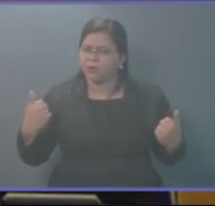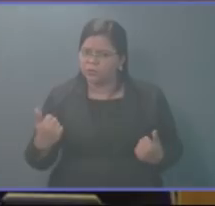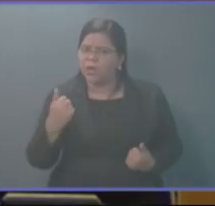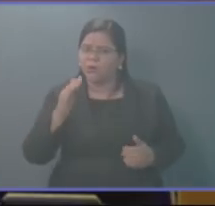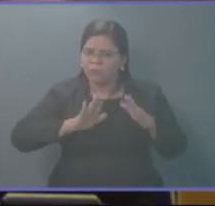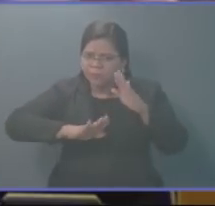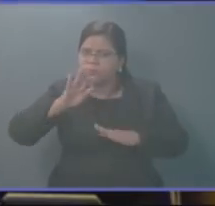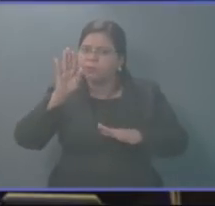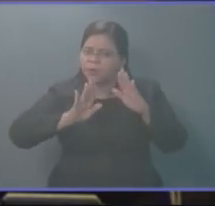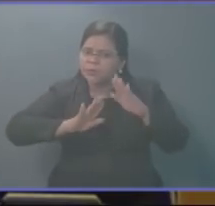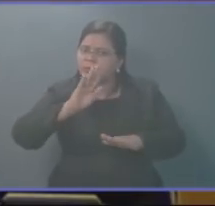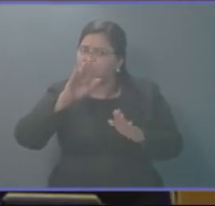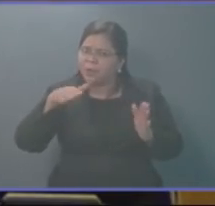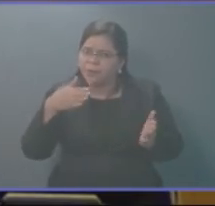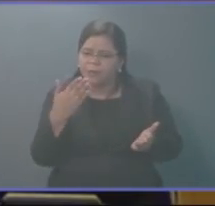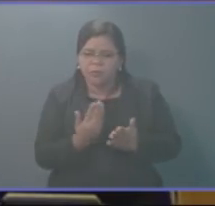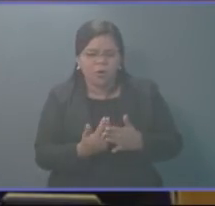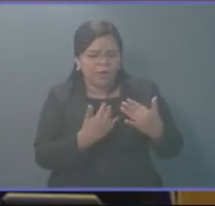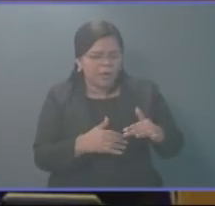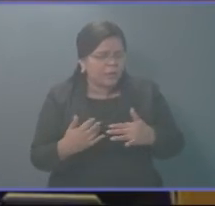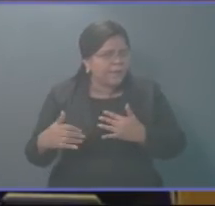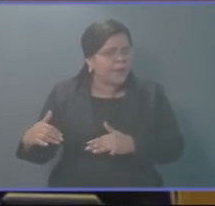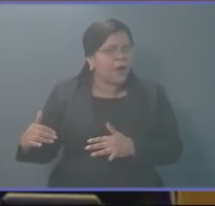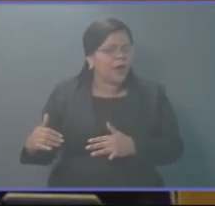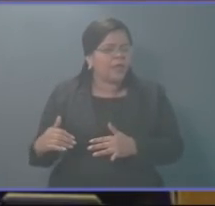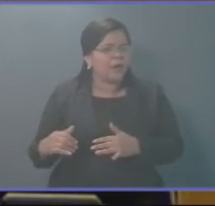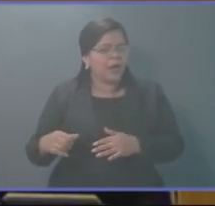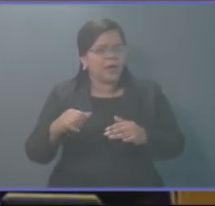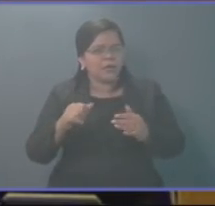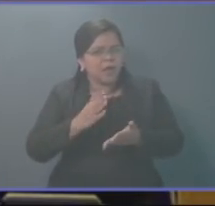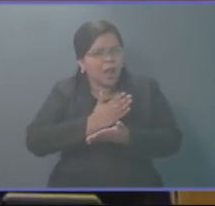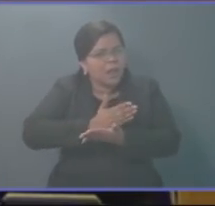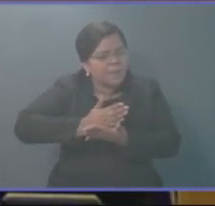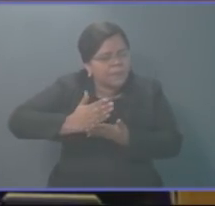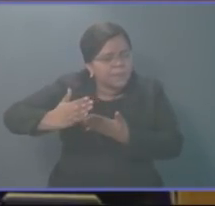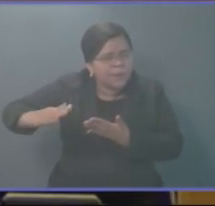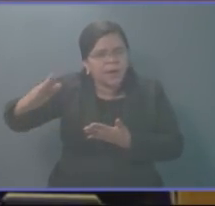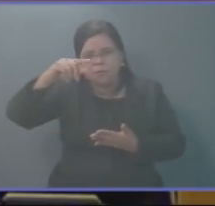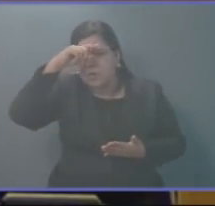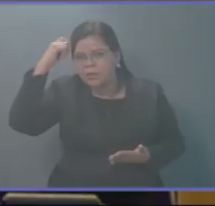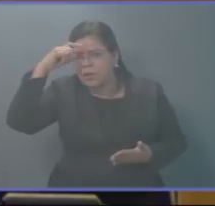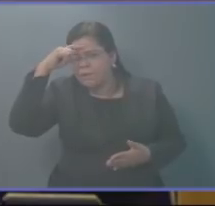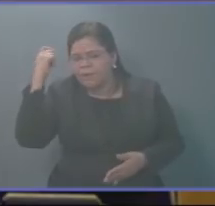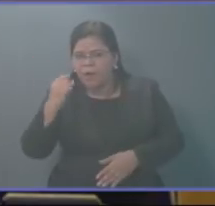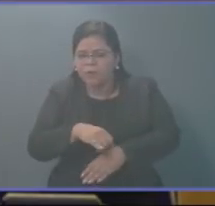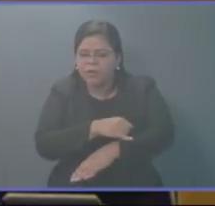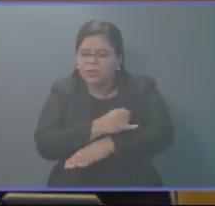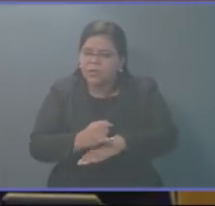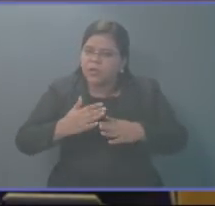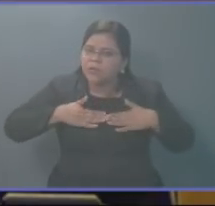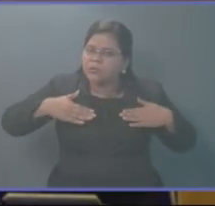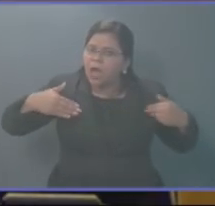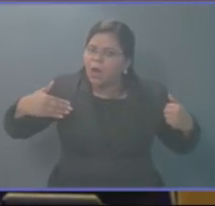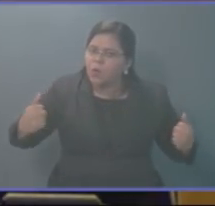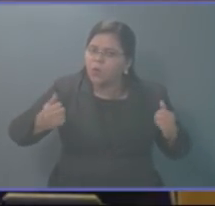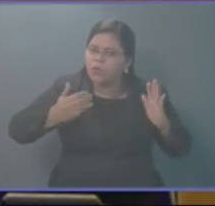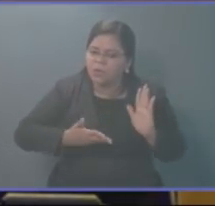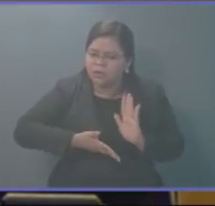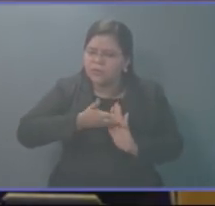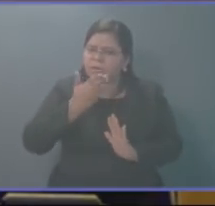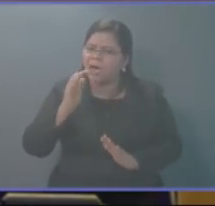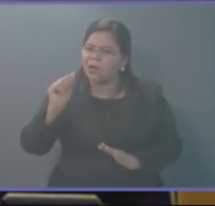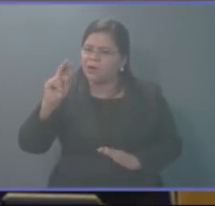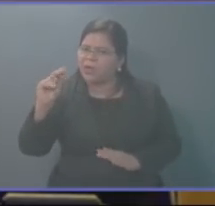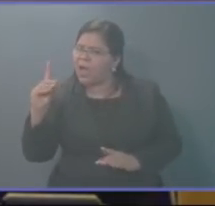interviniendo y controlando todo lo que atañe a las actividades de saneamiento y obras de ingeniería sanitarias que desarrolla el